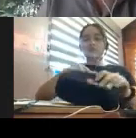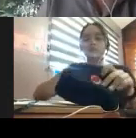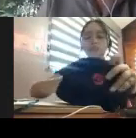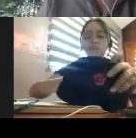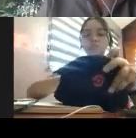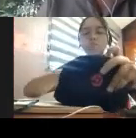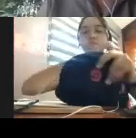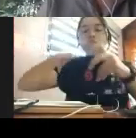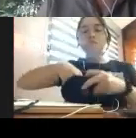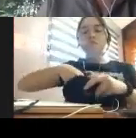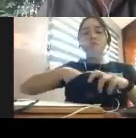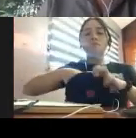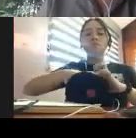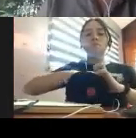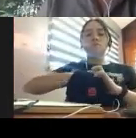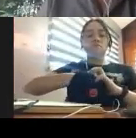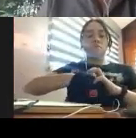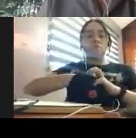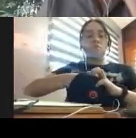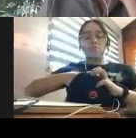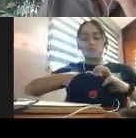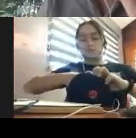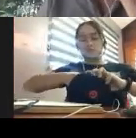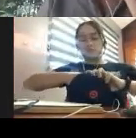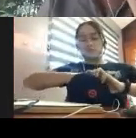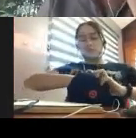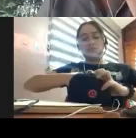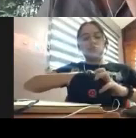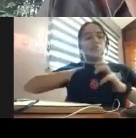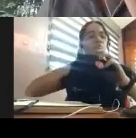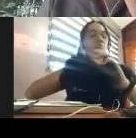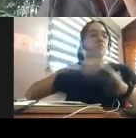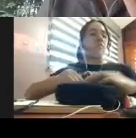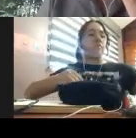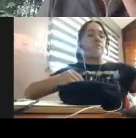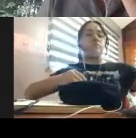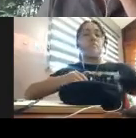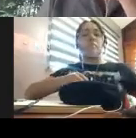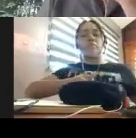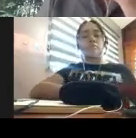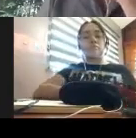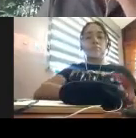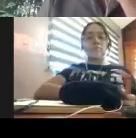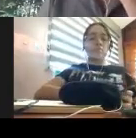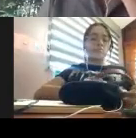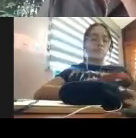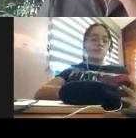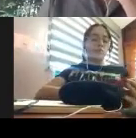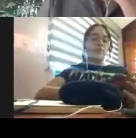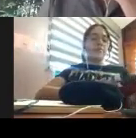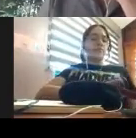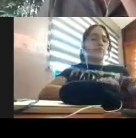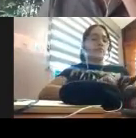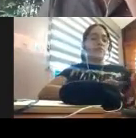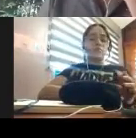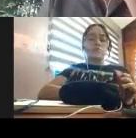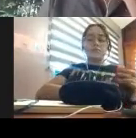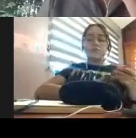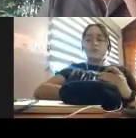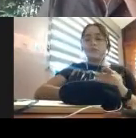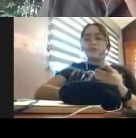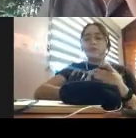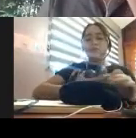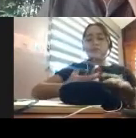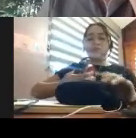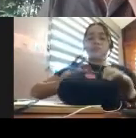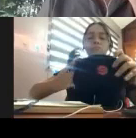para que no se nos pudra, que se filtre el agua con las plantas y poder reutilizar